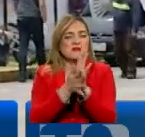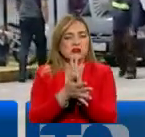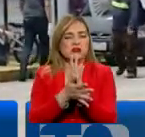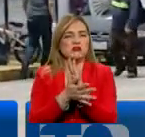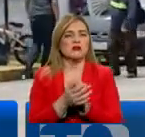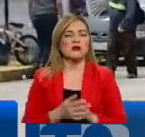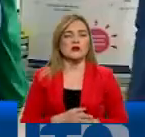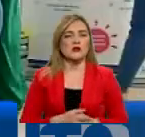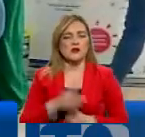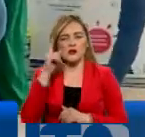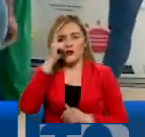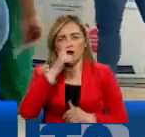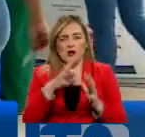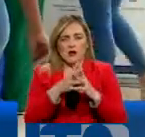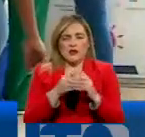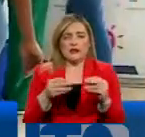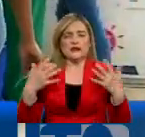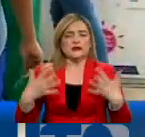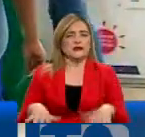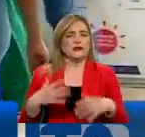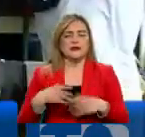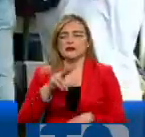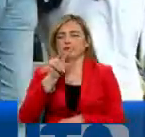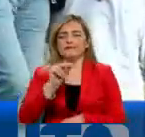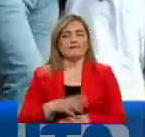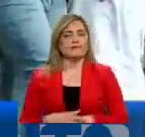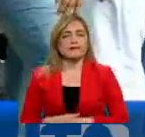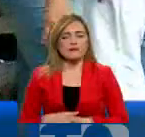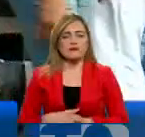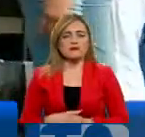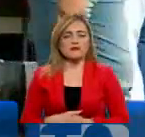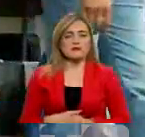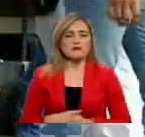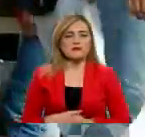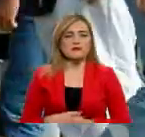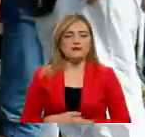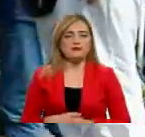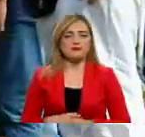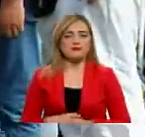todo se va resolviendo, porque sienten que no es así. Dayana Monroy, 24 horas.